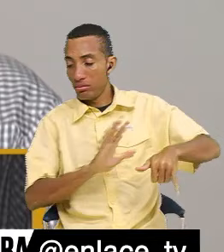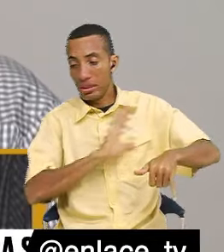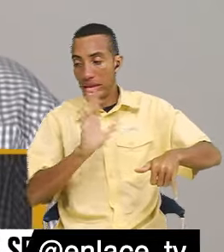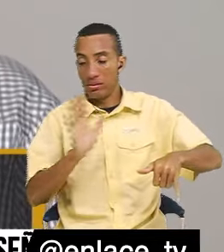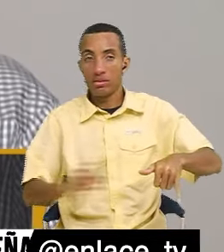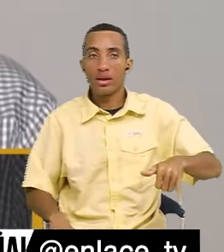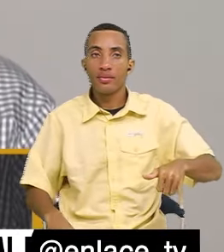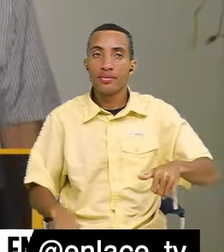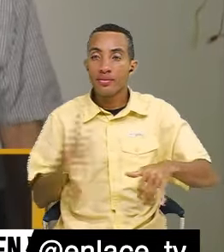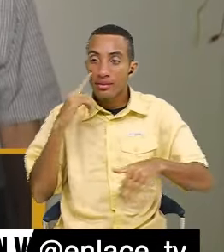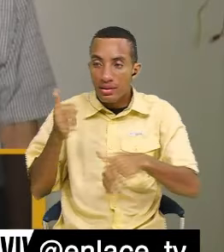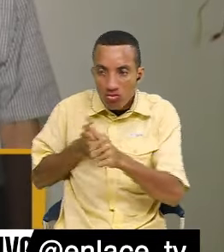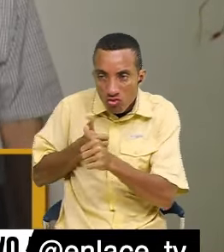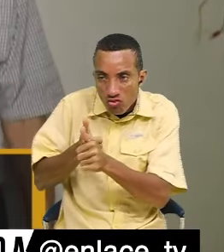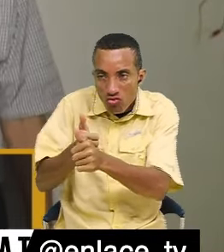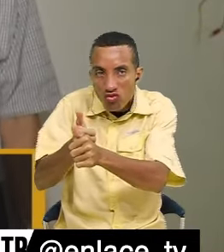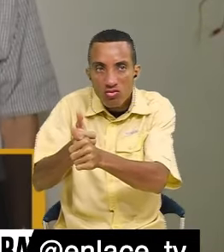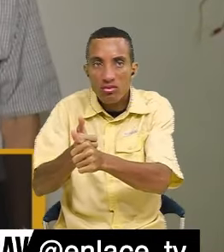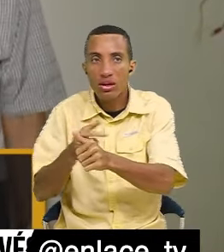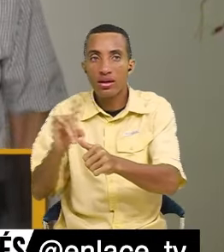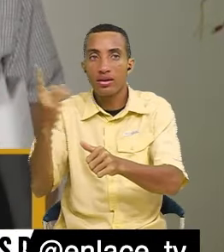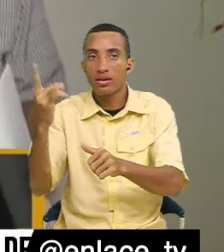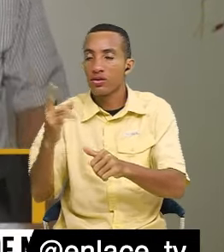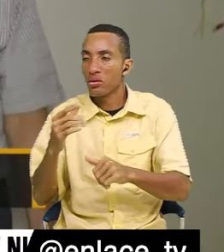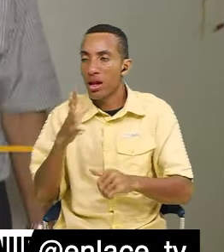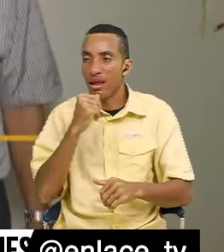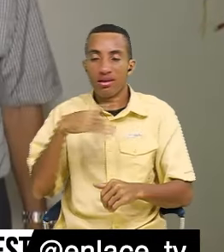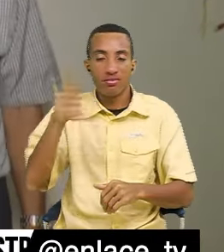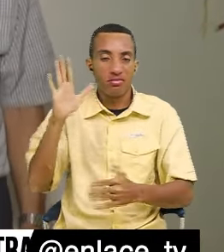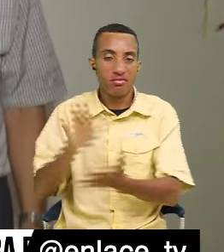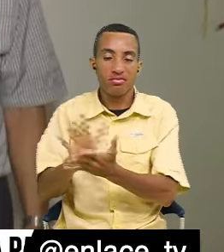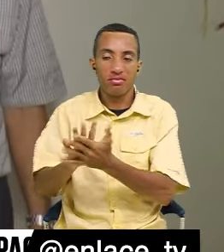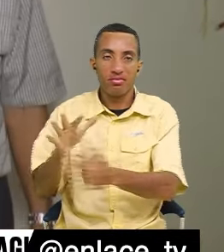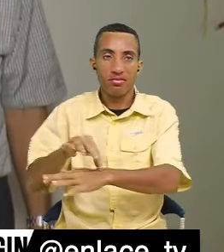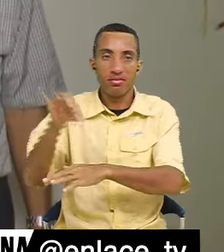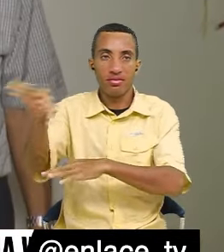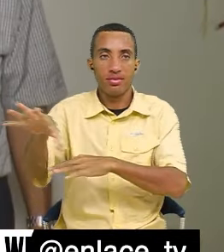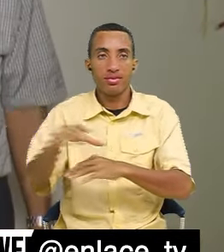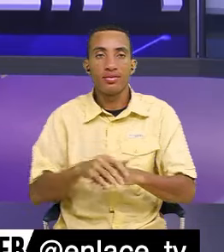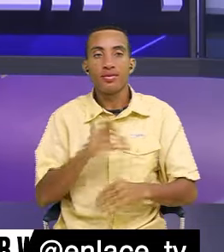persigan a los criminales. La decisión de llamar a juicio alias Mauricio se tomó el pasado 31 de mayo.